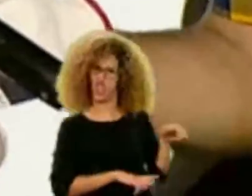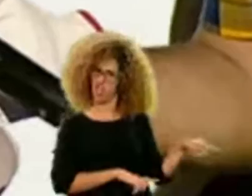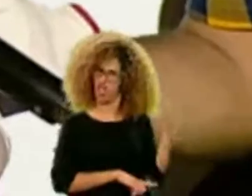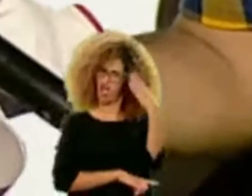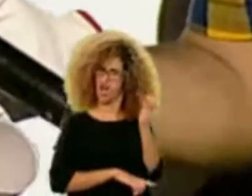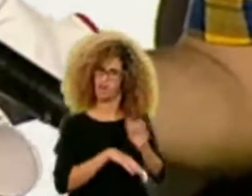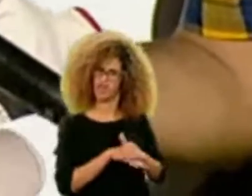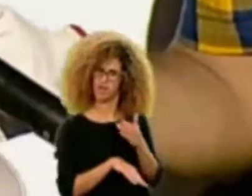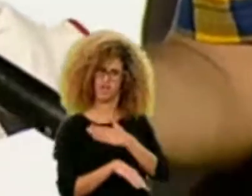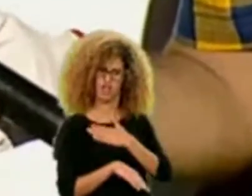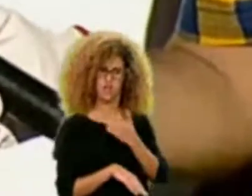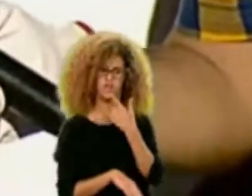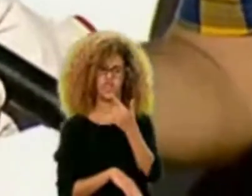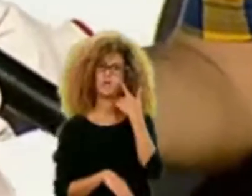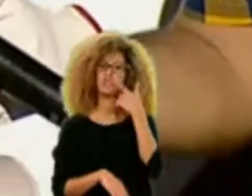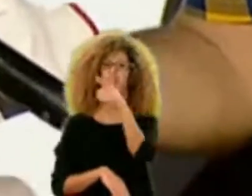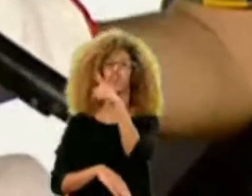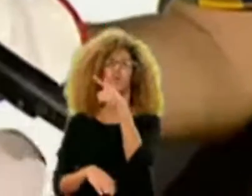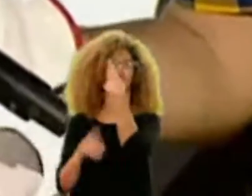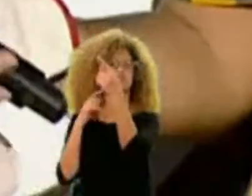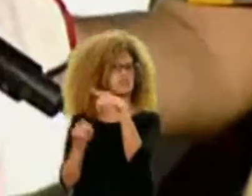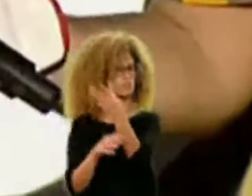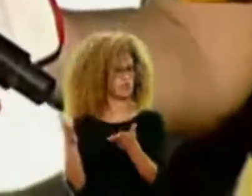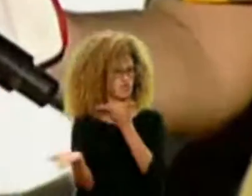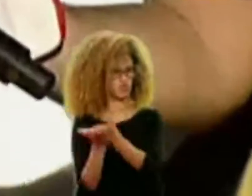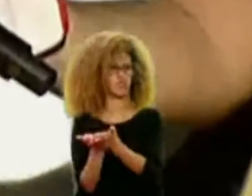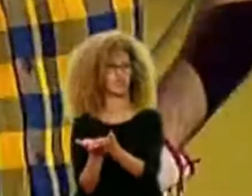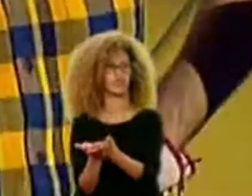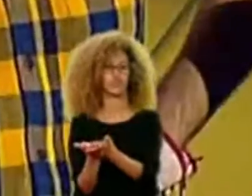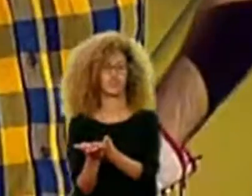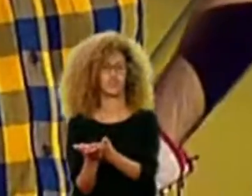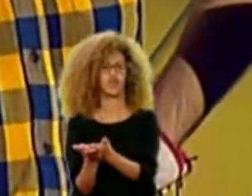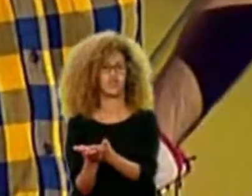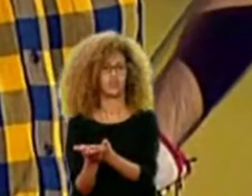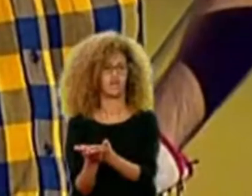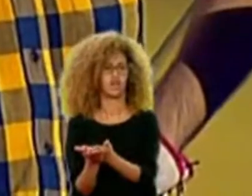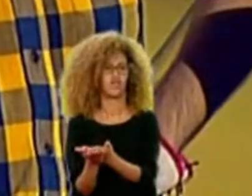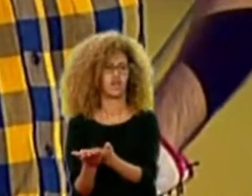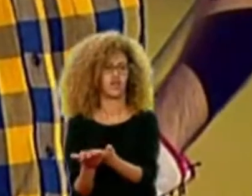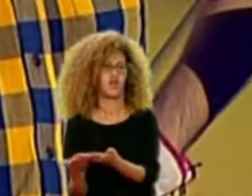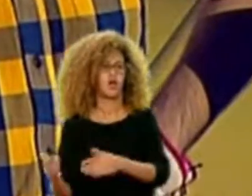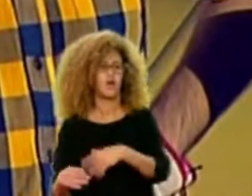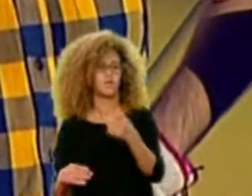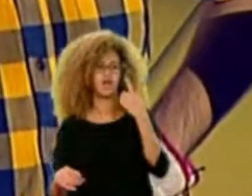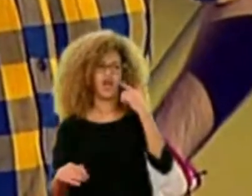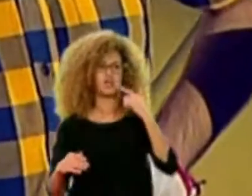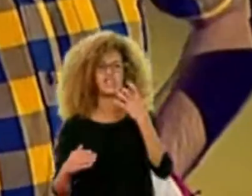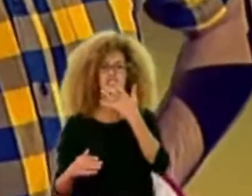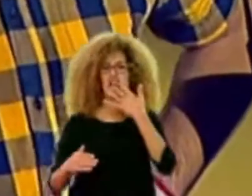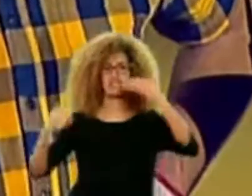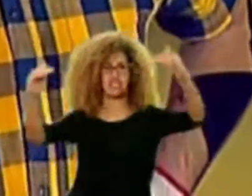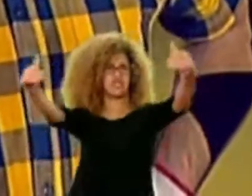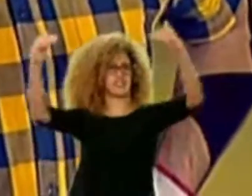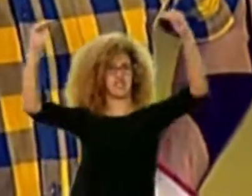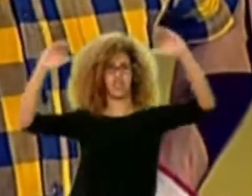que es, me dijo que te pidieron presupuesto, oh, Ima, mi niña, que te pidieron presupuesto para que echaras aquí un machimbrado, un techito, de manera que si llueve, la